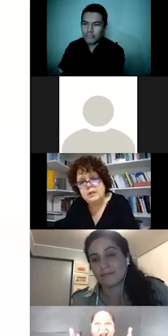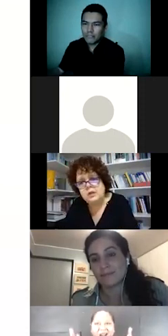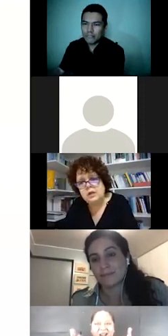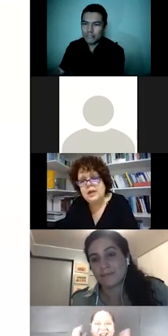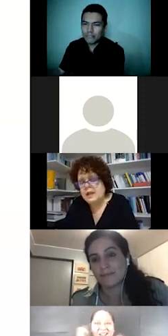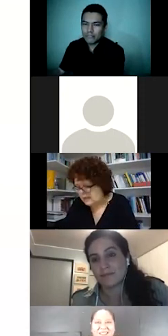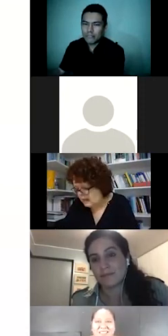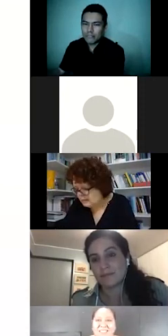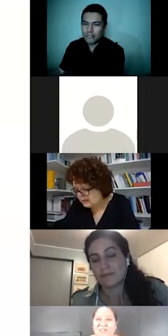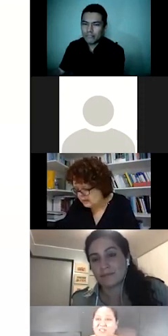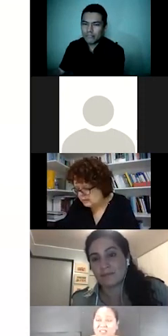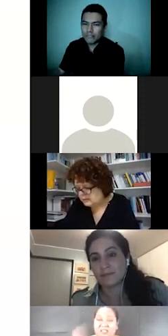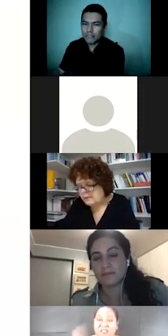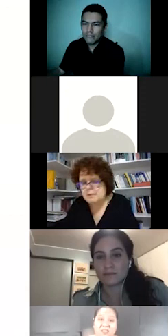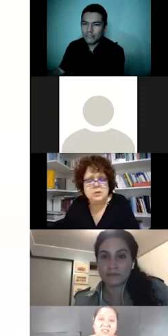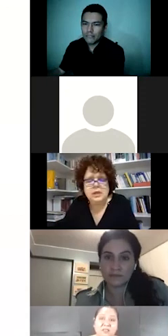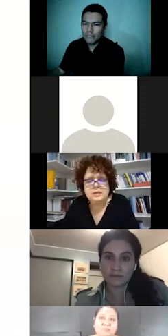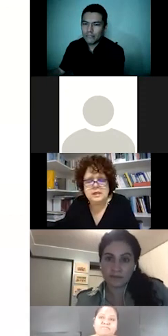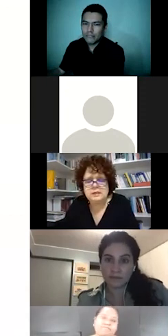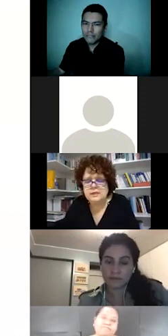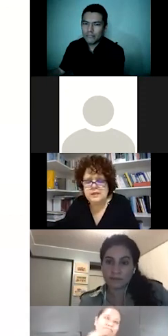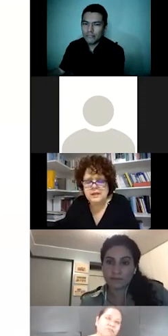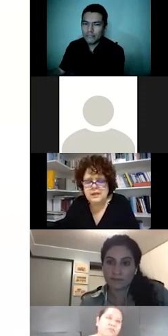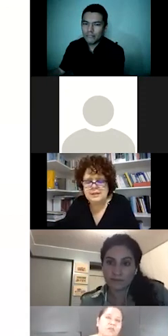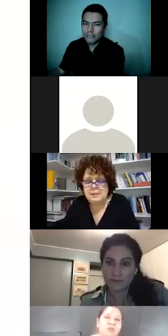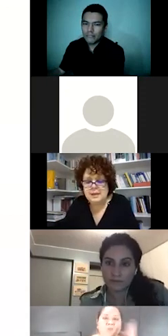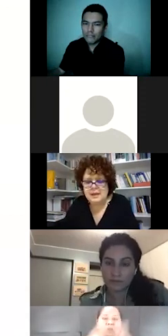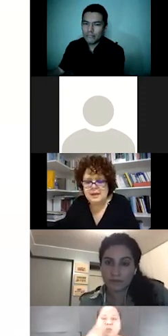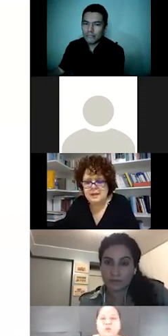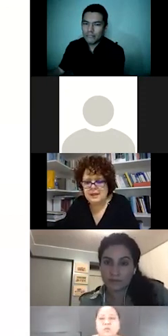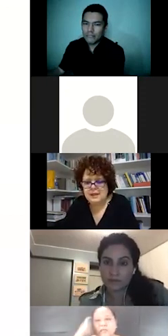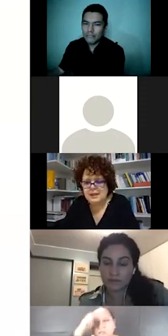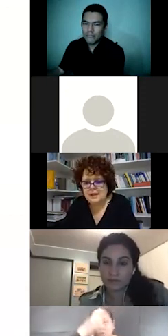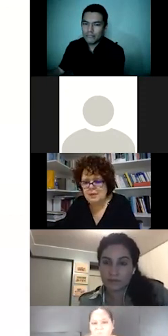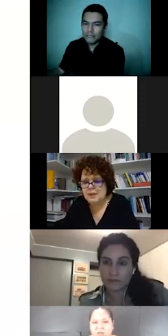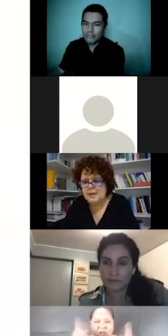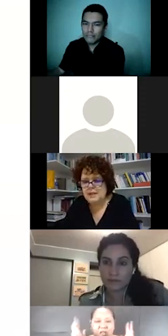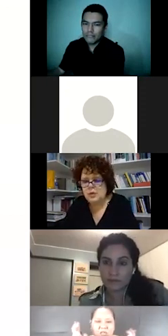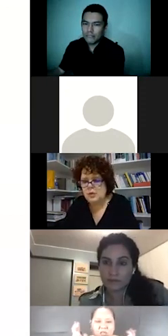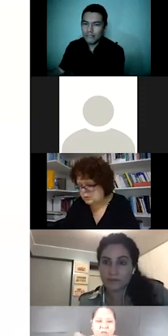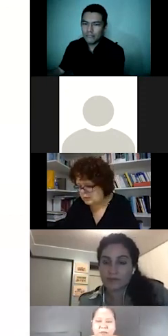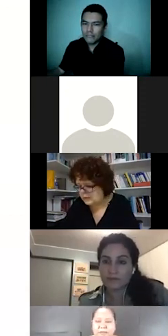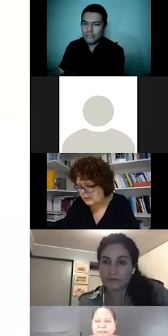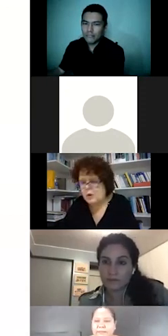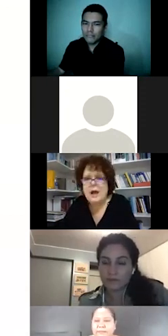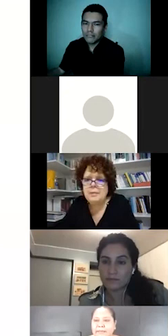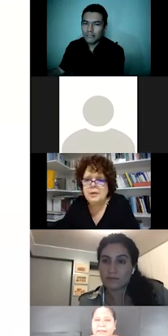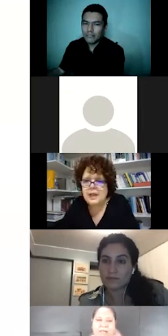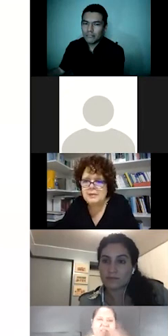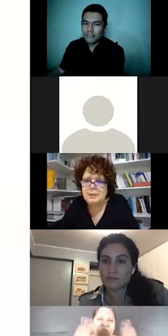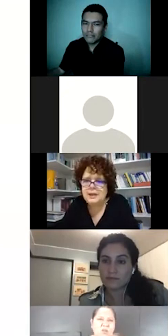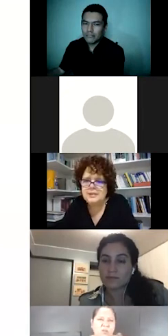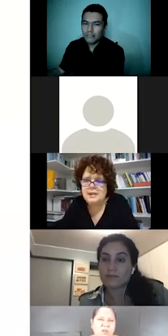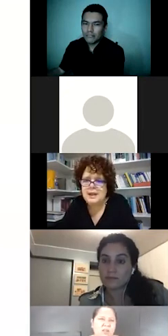por eso, generalmente sabemos lo que es tan difícil el tema de la complejidad de todos los mundos de aprender, pero al menos